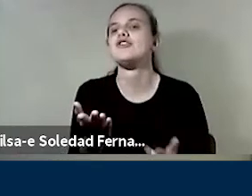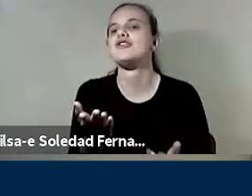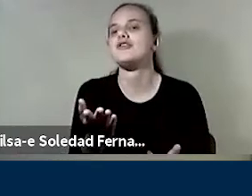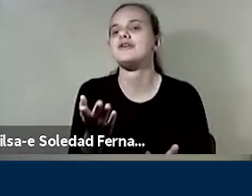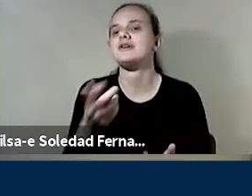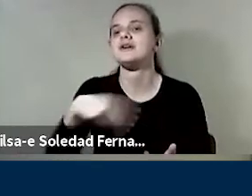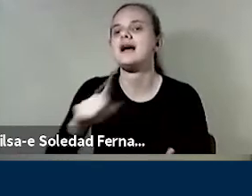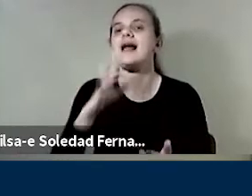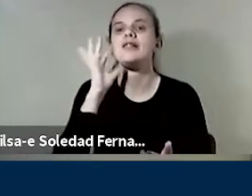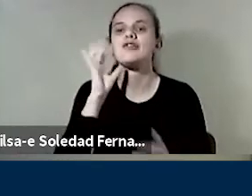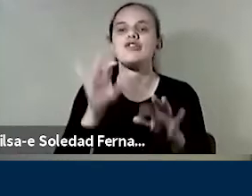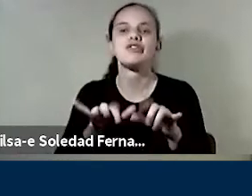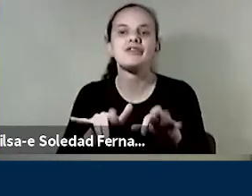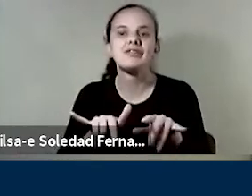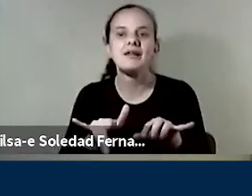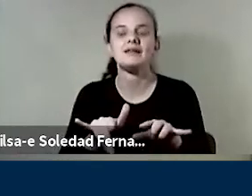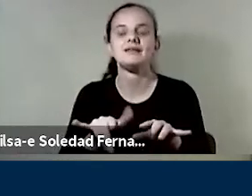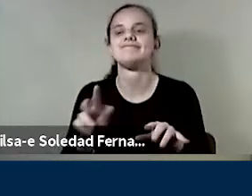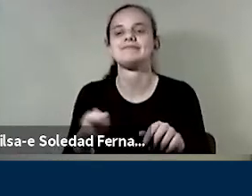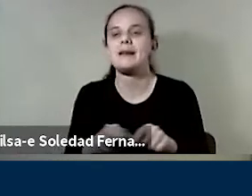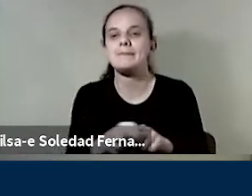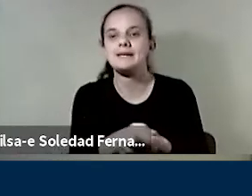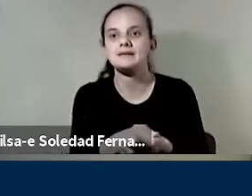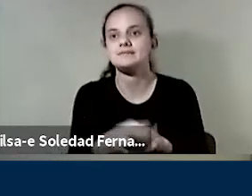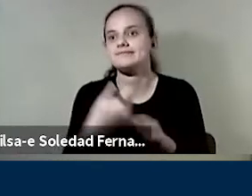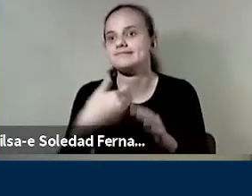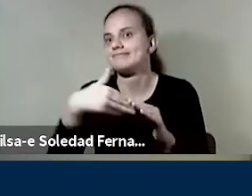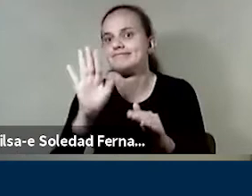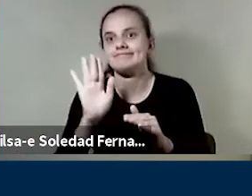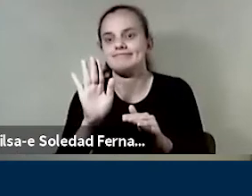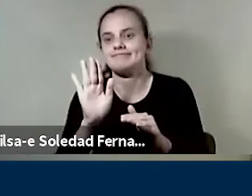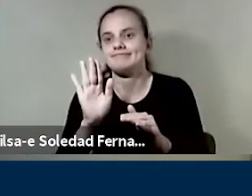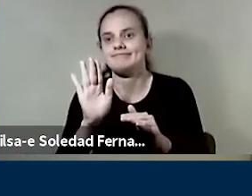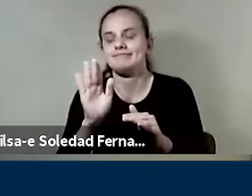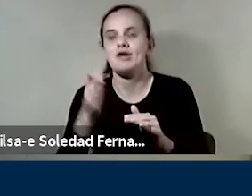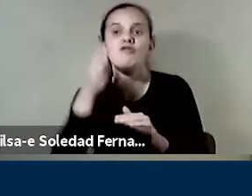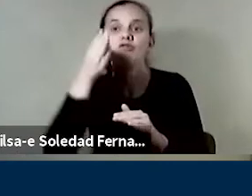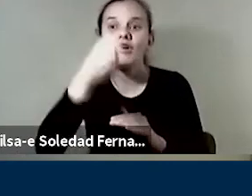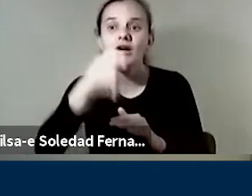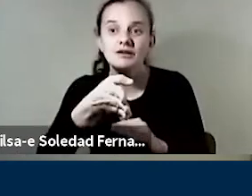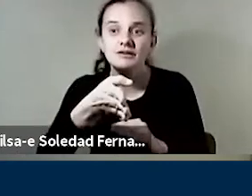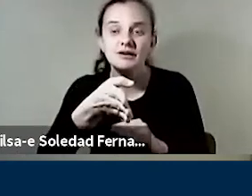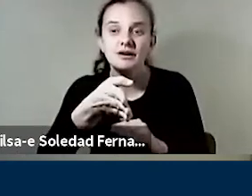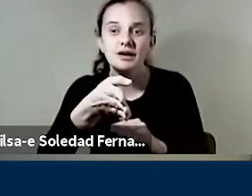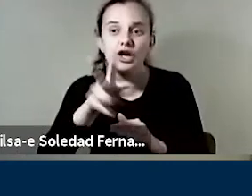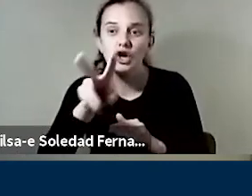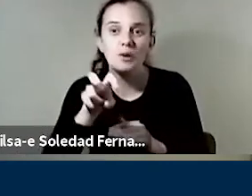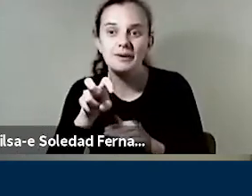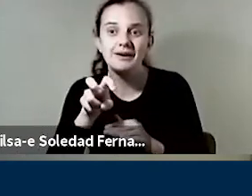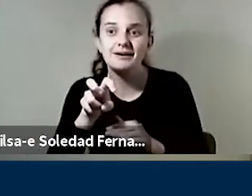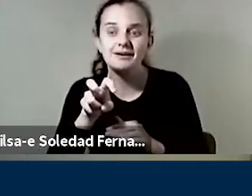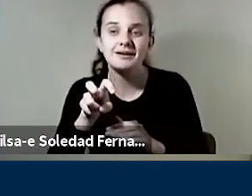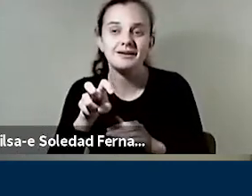su primera jubilación y que se les pidió que se hicieran desde los bancos que fuera algo digital, un trámite digital, y